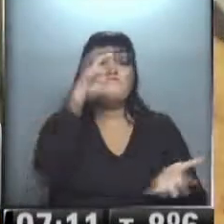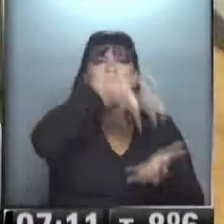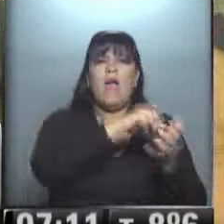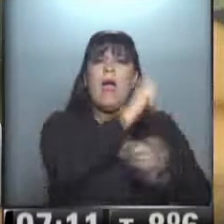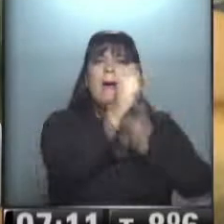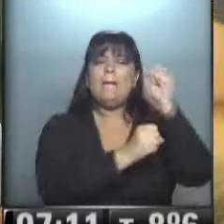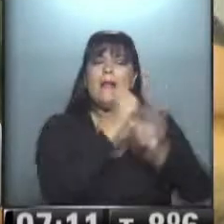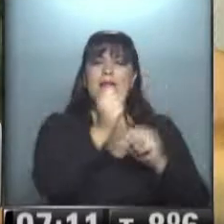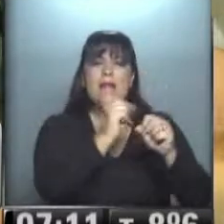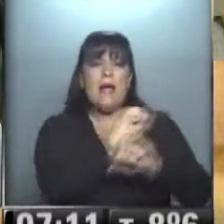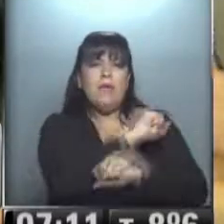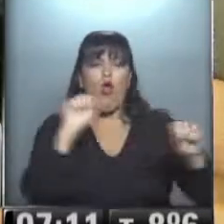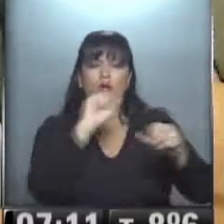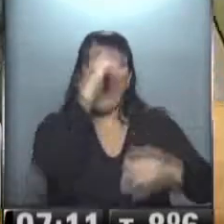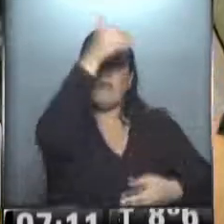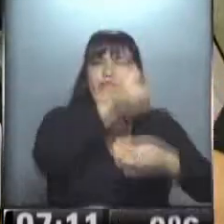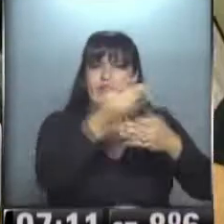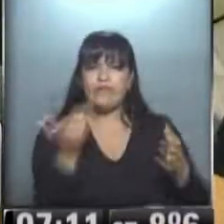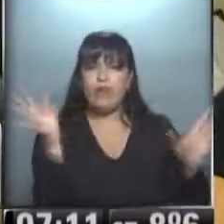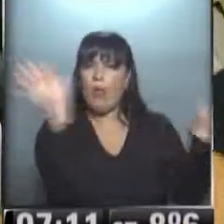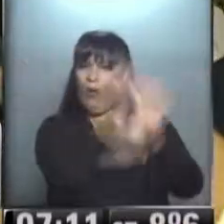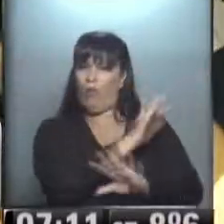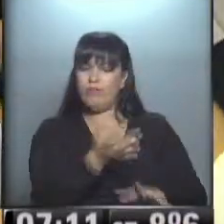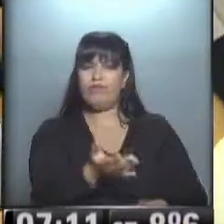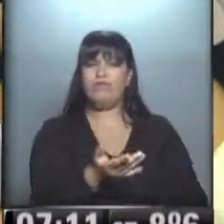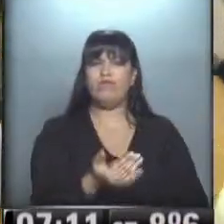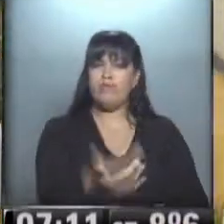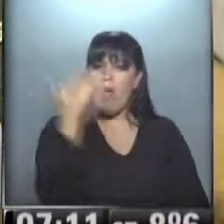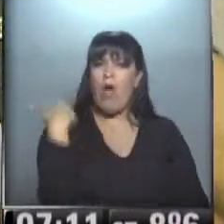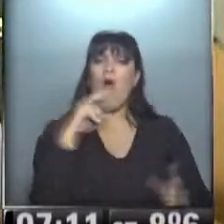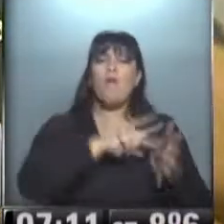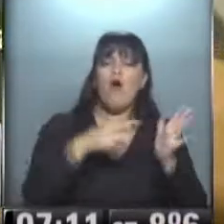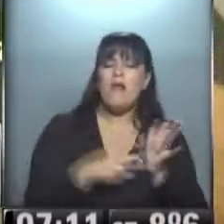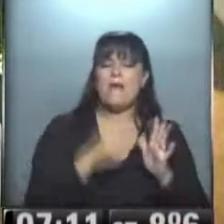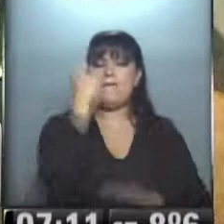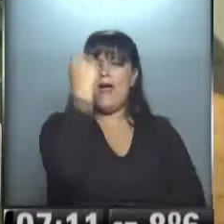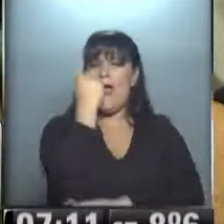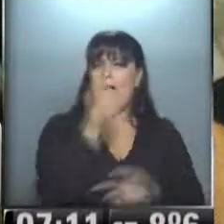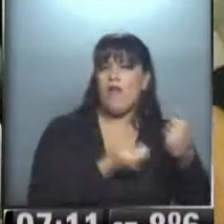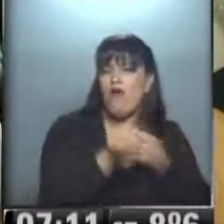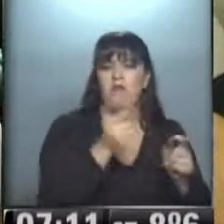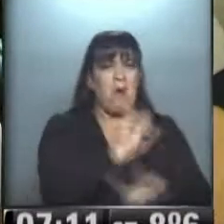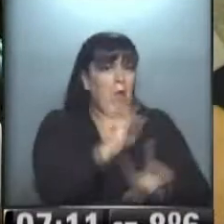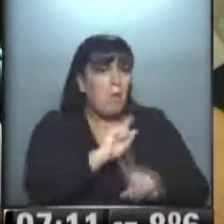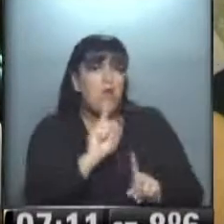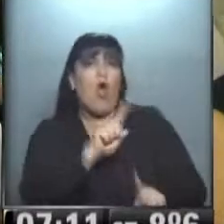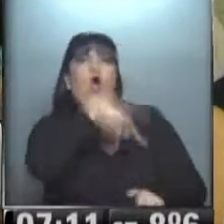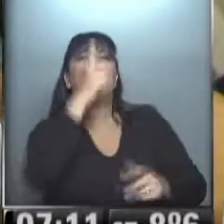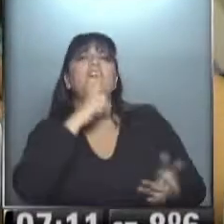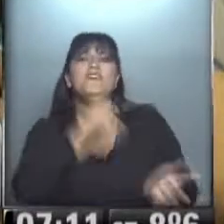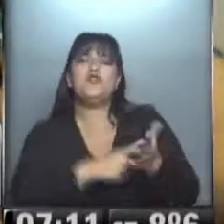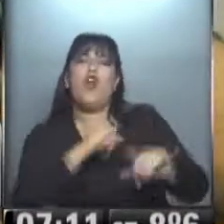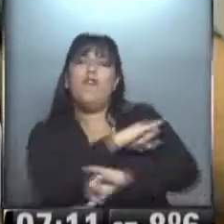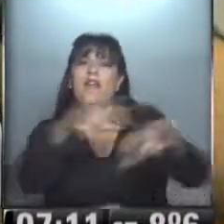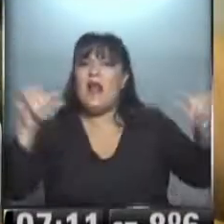está motivada no precisamente en situaciones económicas o productivas, sino en otro tipo de decisiones, donde se